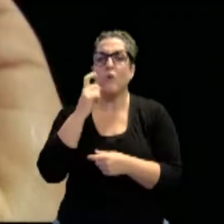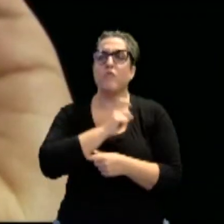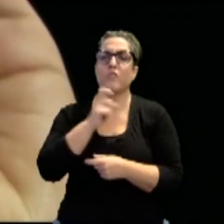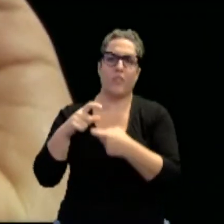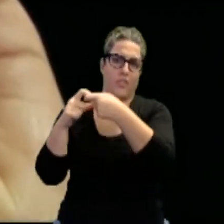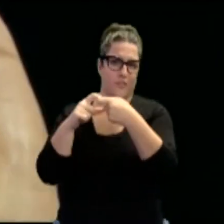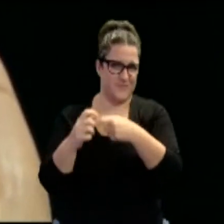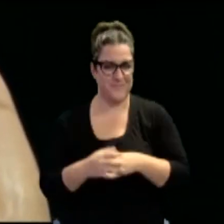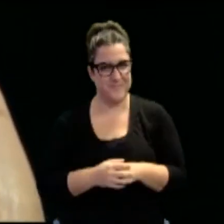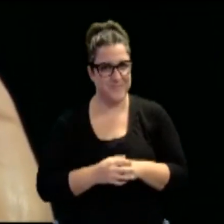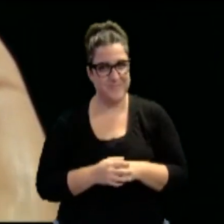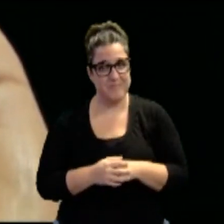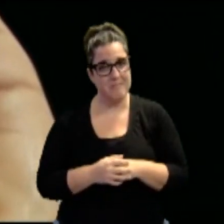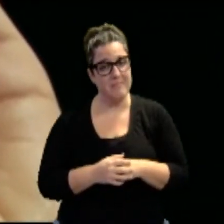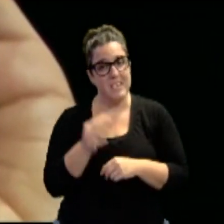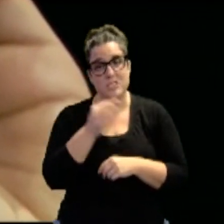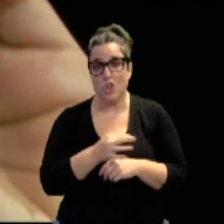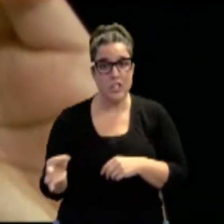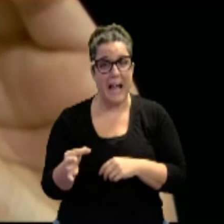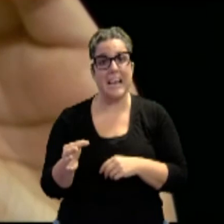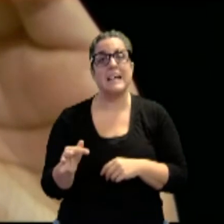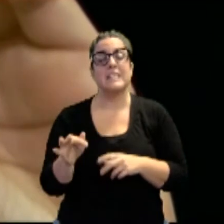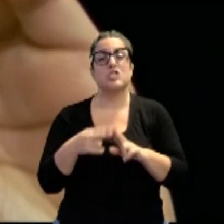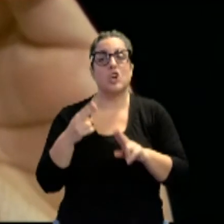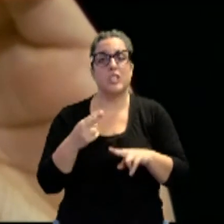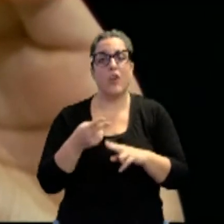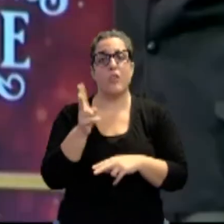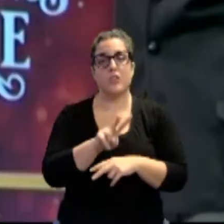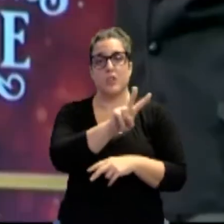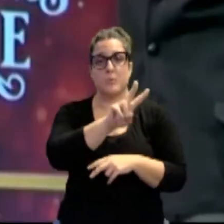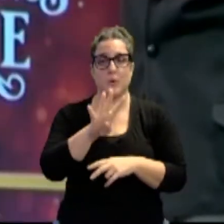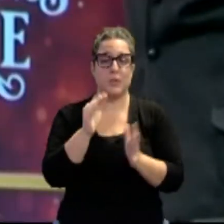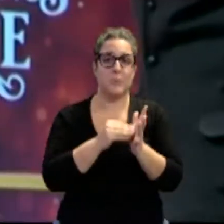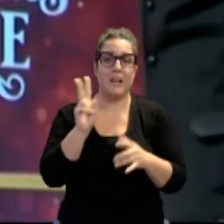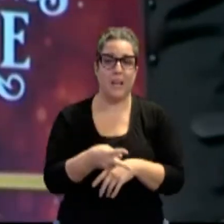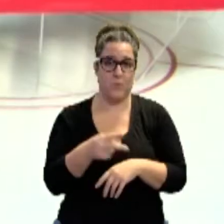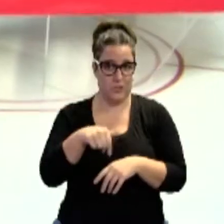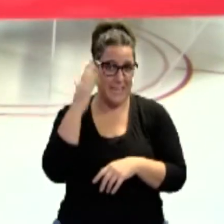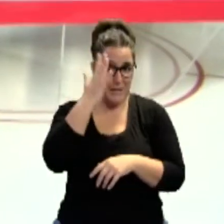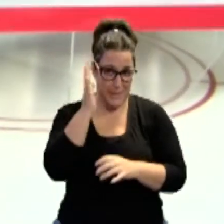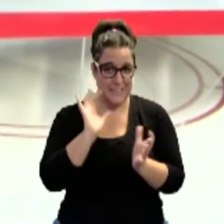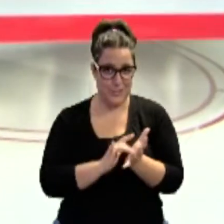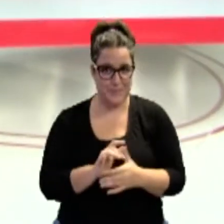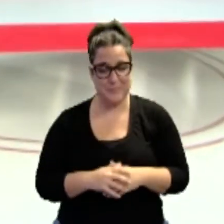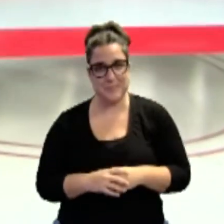benéfica. En total, este sorteo deja 224.000 euros en Navarra.